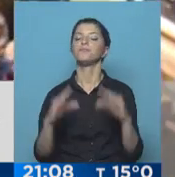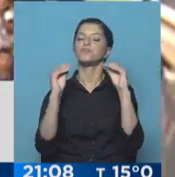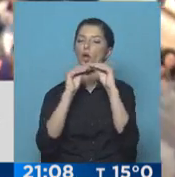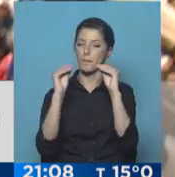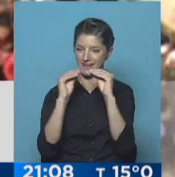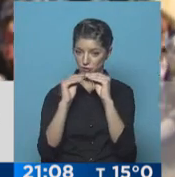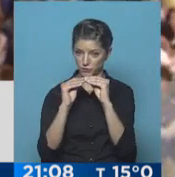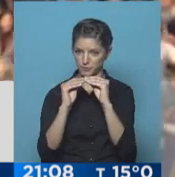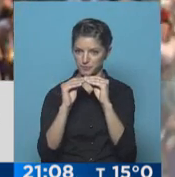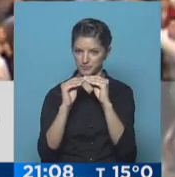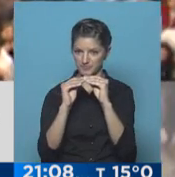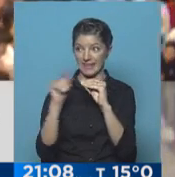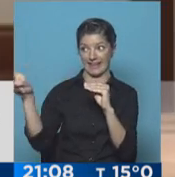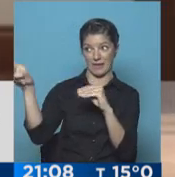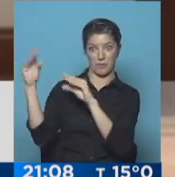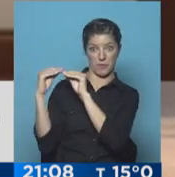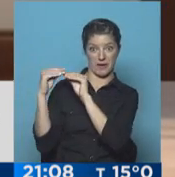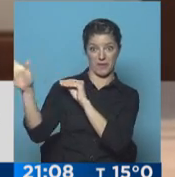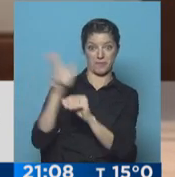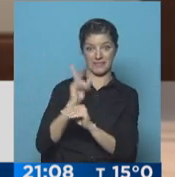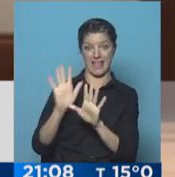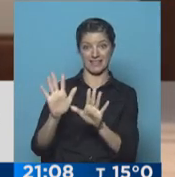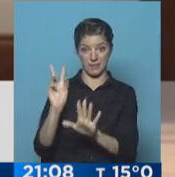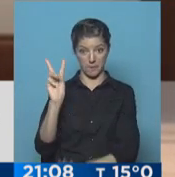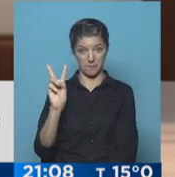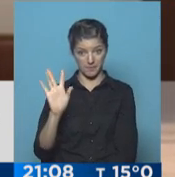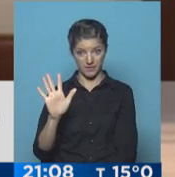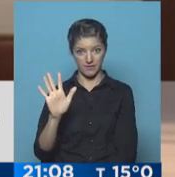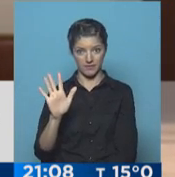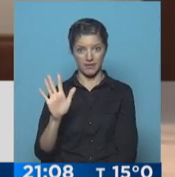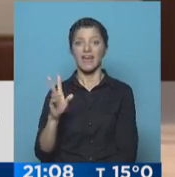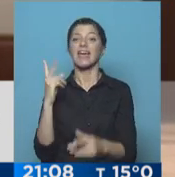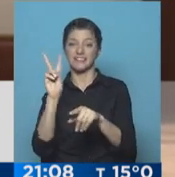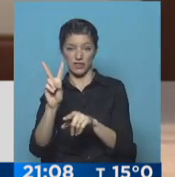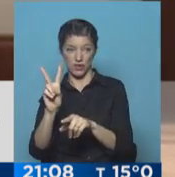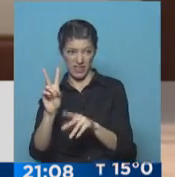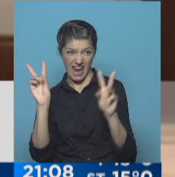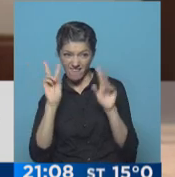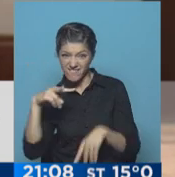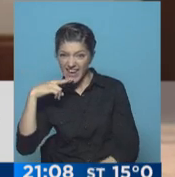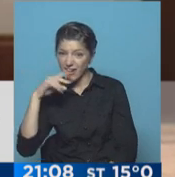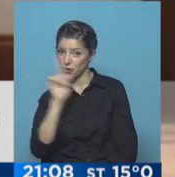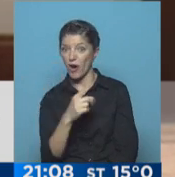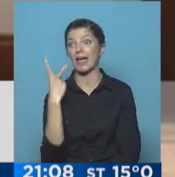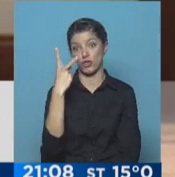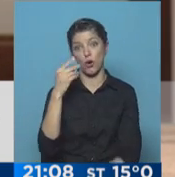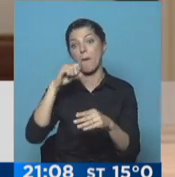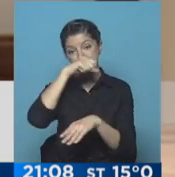Compañeros, acá un compañero me hace así y no son los dos dedos en B, sino que hay dos patios